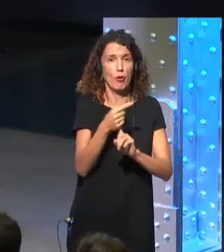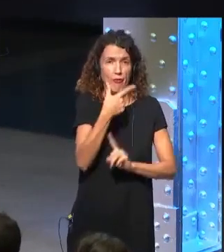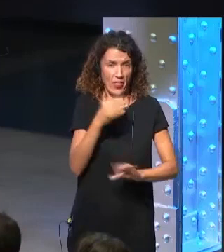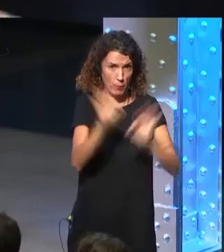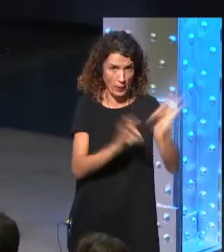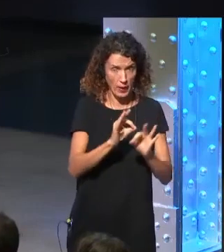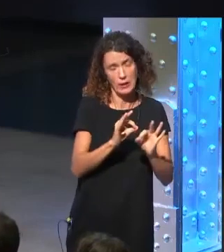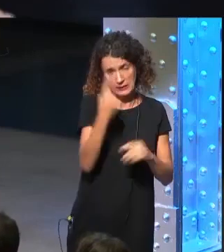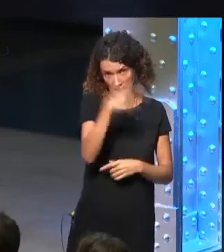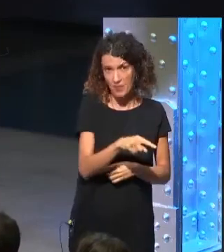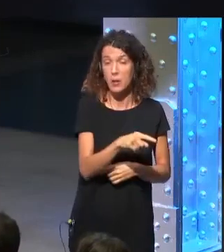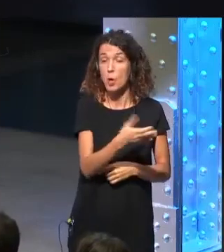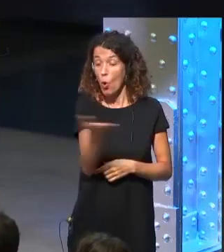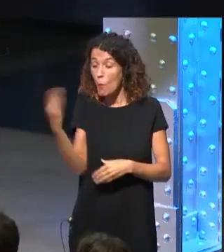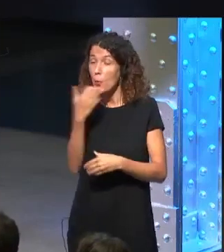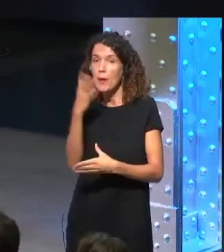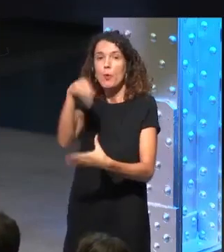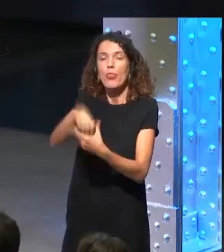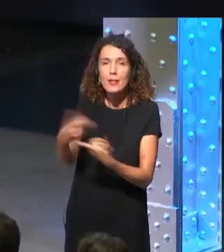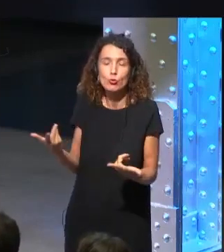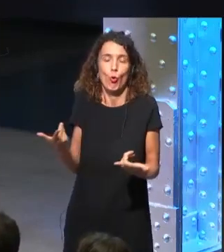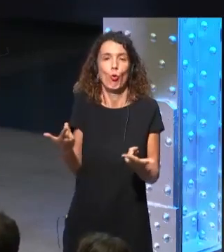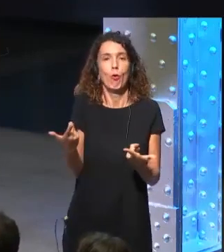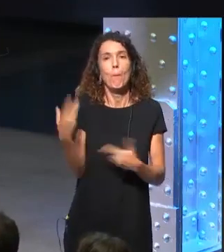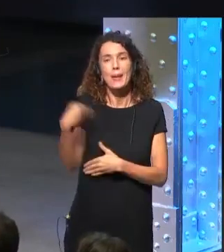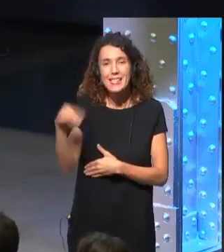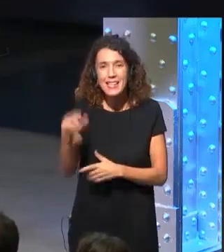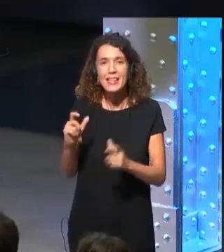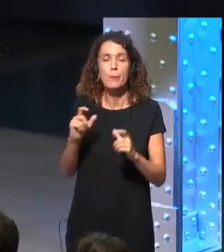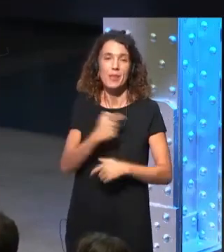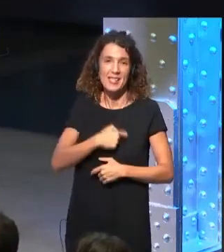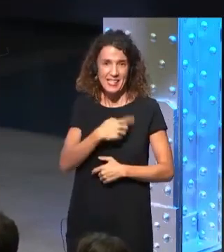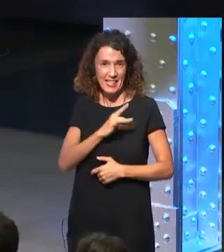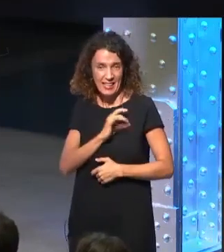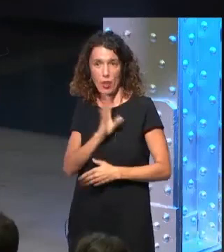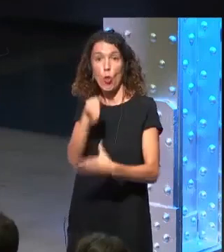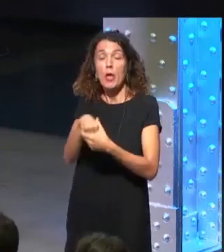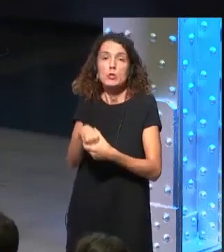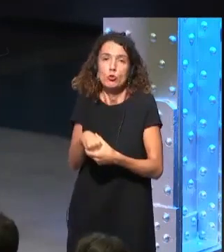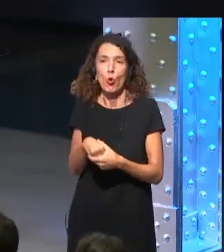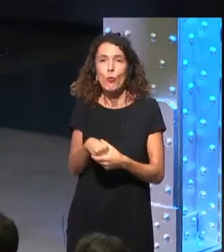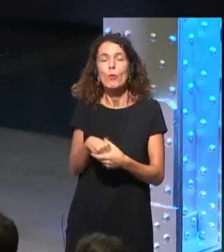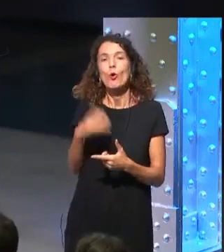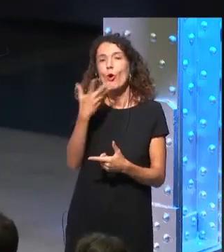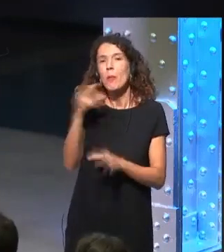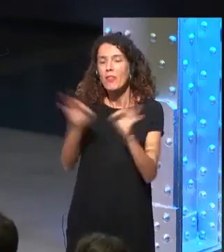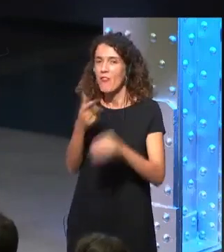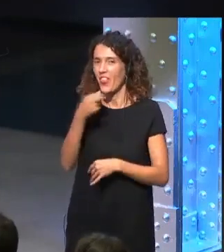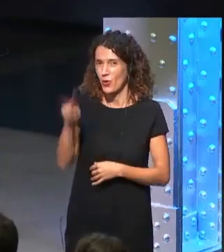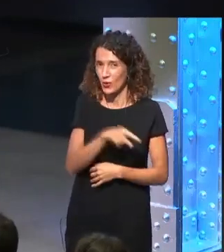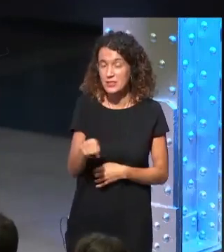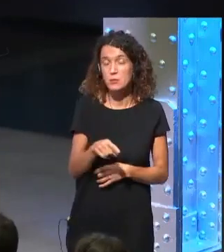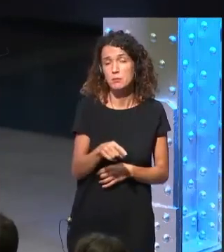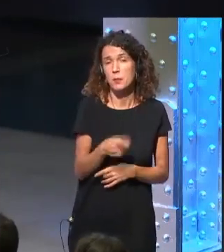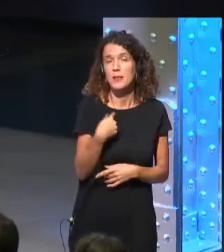el número de mujeres que están, por ejemplo, presidiendo comités de sindicatos. Entonces, digamos que